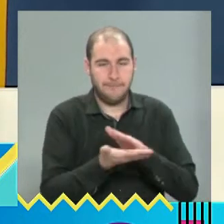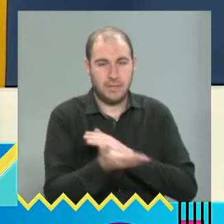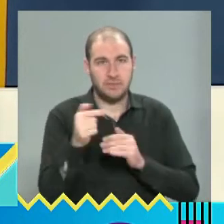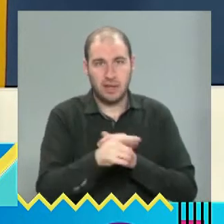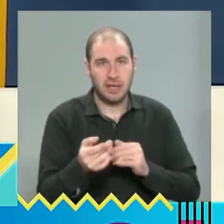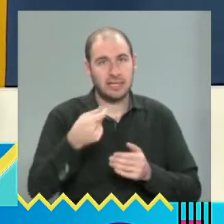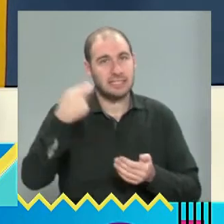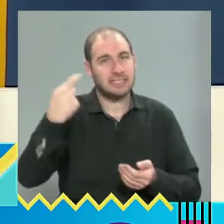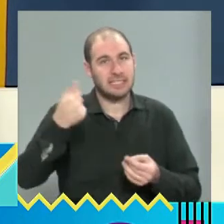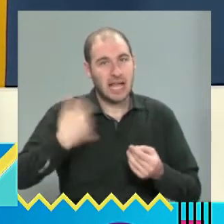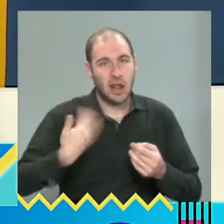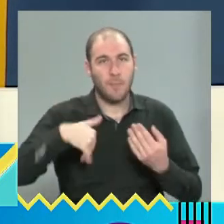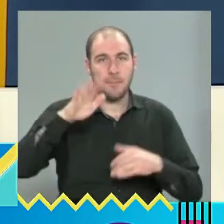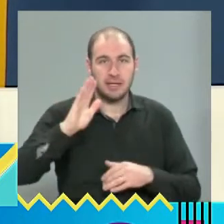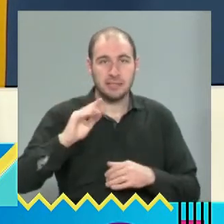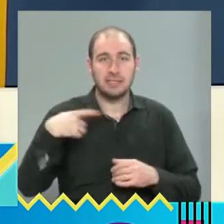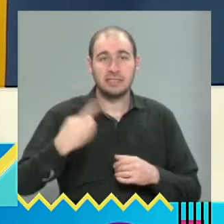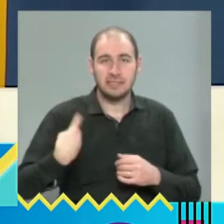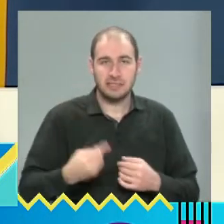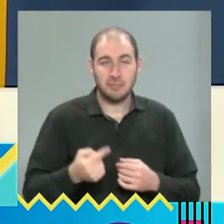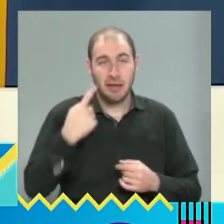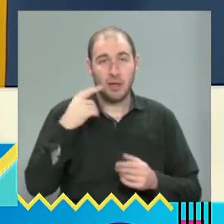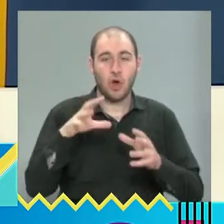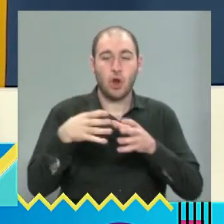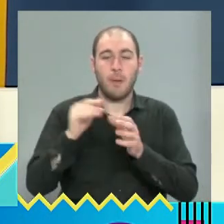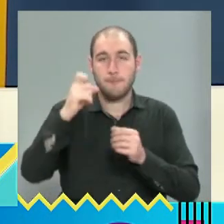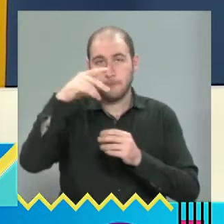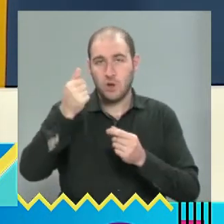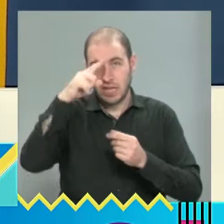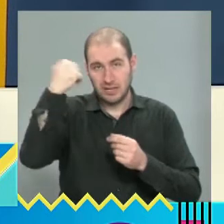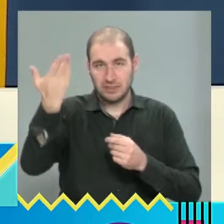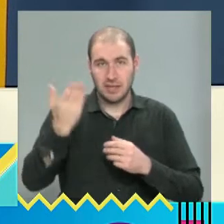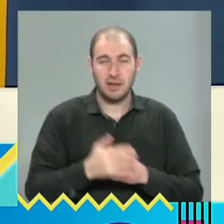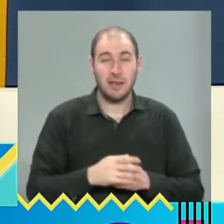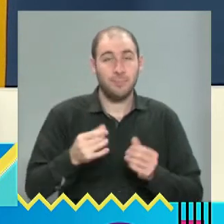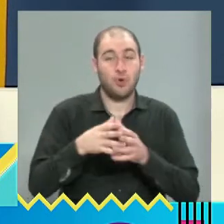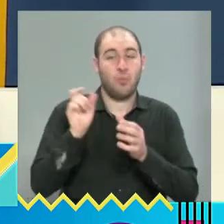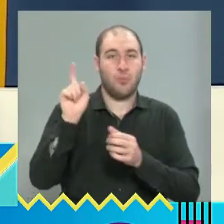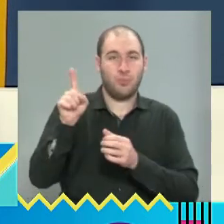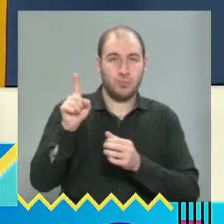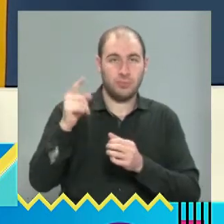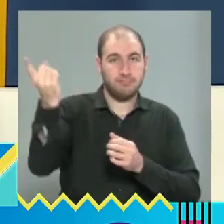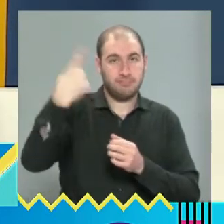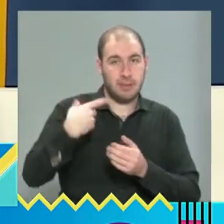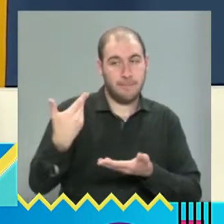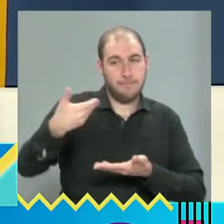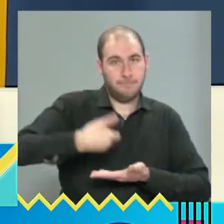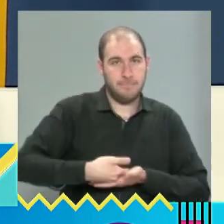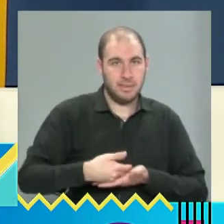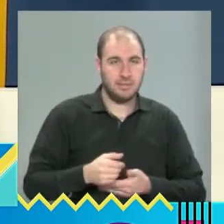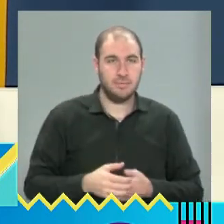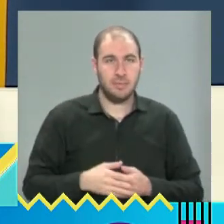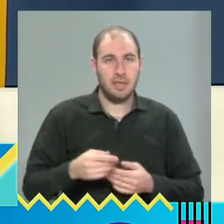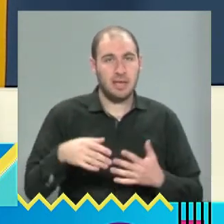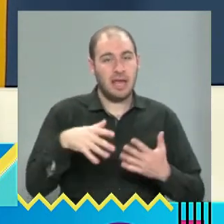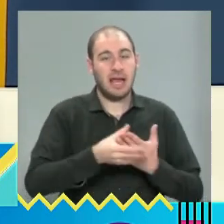un poco más caro. Y bueno, siempre está la alternativa de ir al Fondo Monetario Internacional. Lo que pasa es que bueno, el fondo va a venir y te va a pedir un